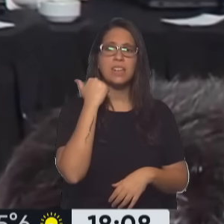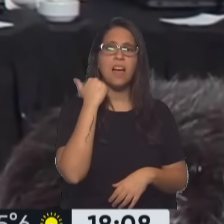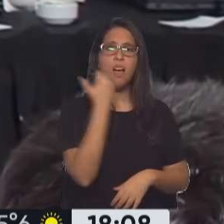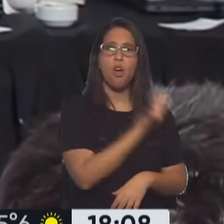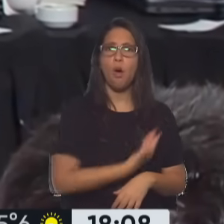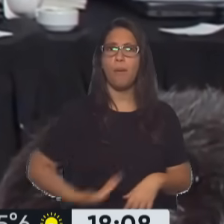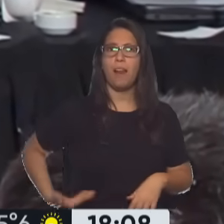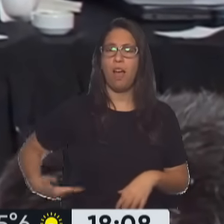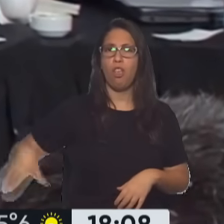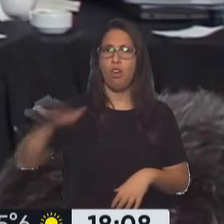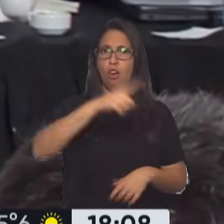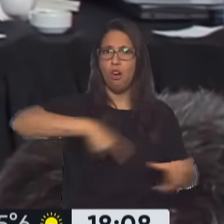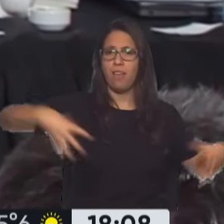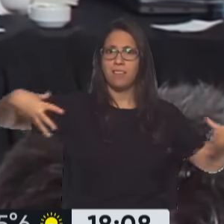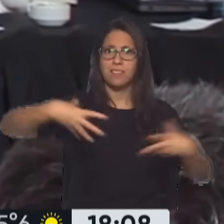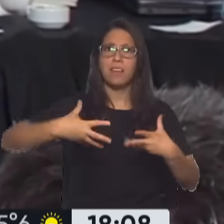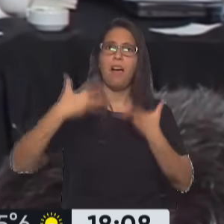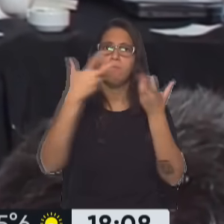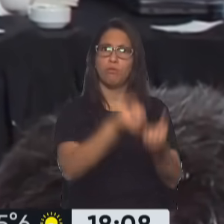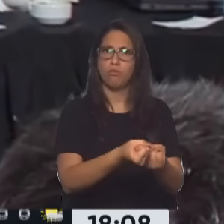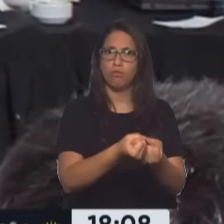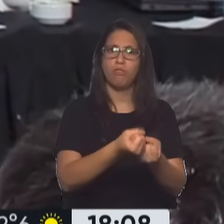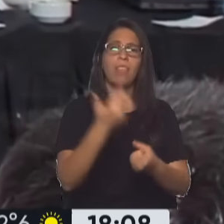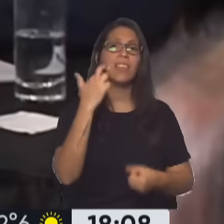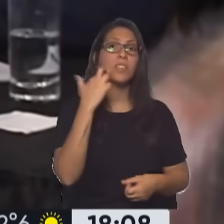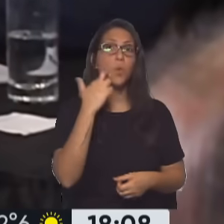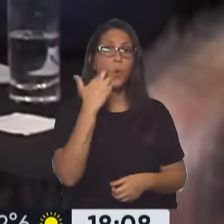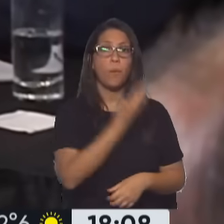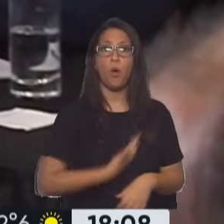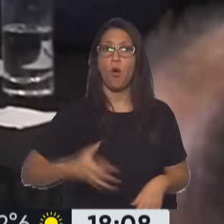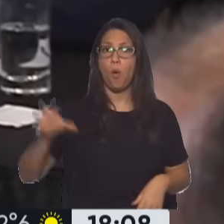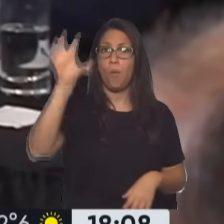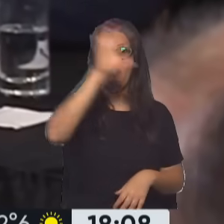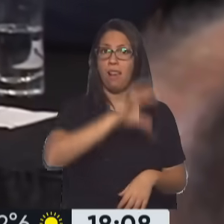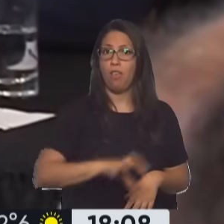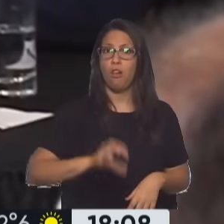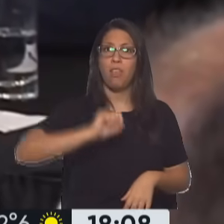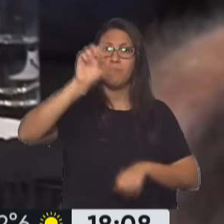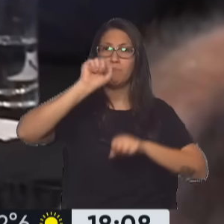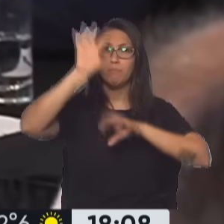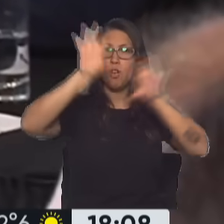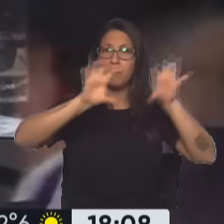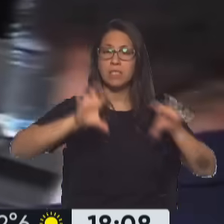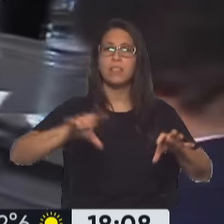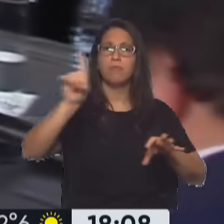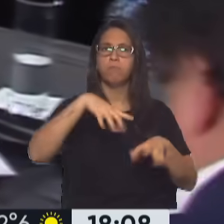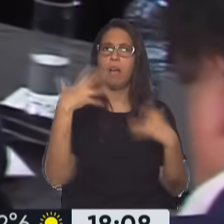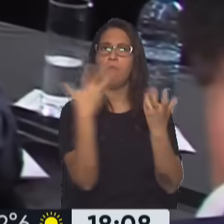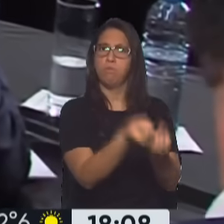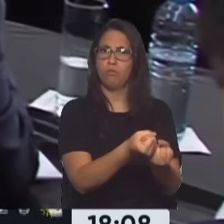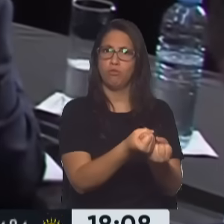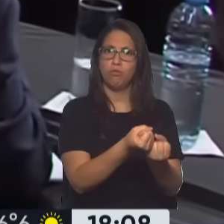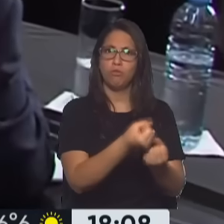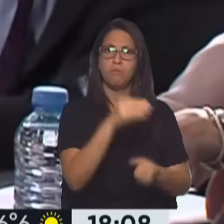gobernadores. Estamos hablando de un respaldo de 19 gobernadores. Mandatarios provinciales expresaron hoy su apoyo